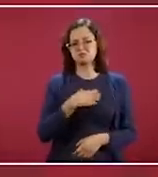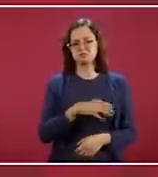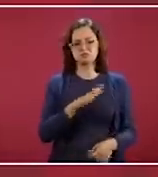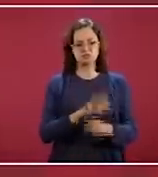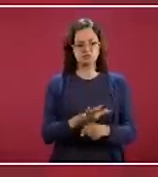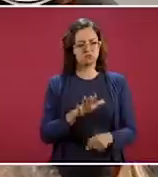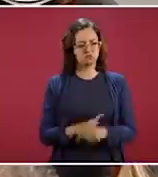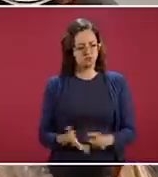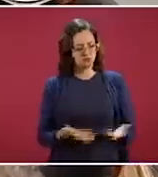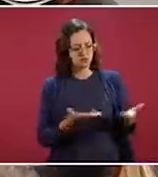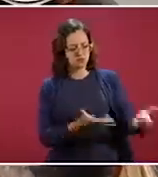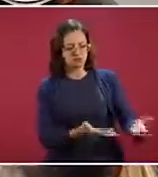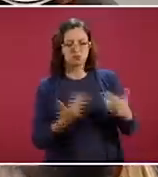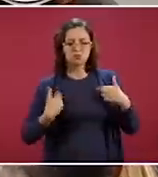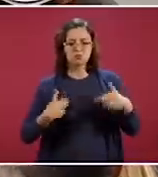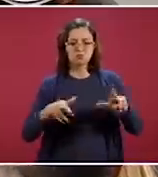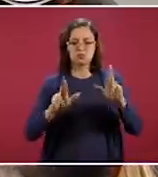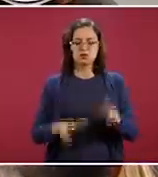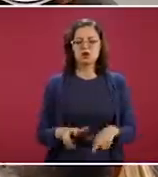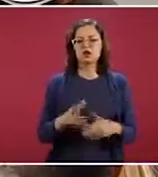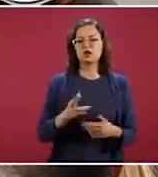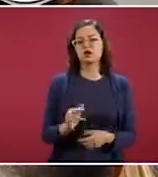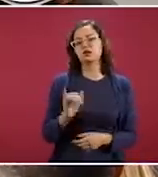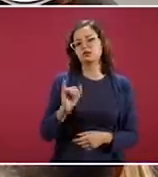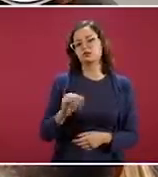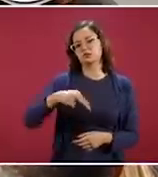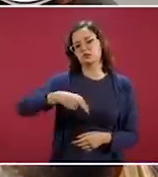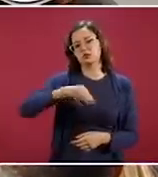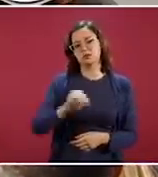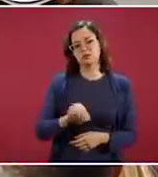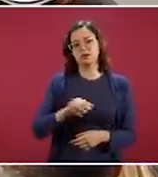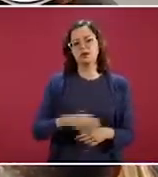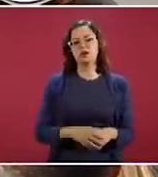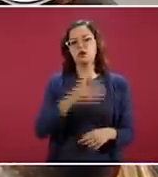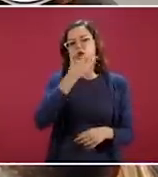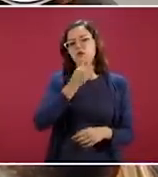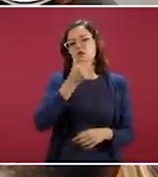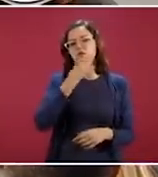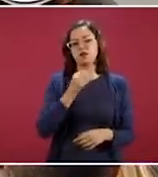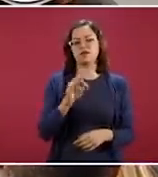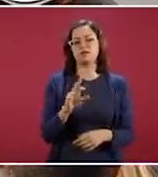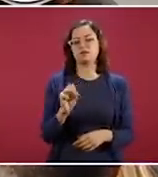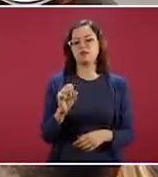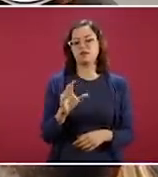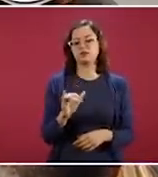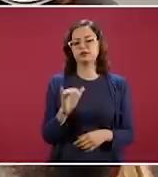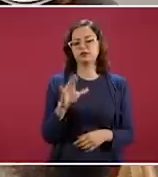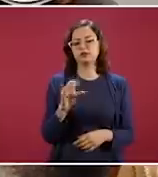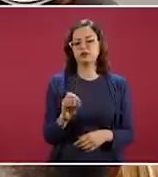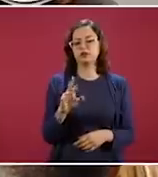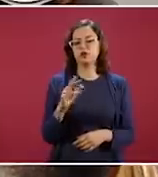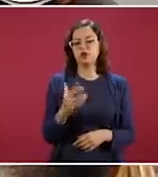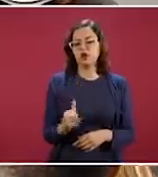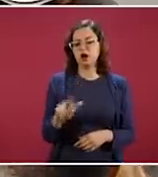comisionado del Instituto Nacional de Migración, Francisco Garduño. Desde que está él